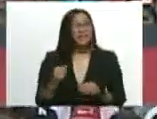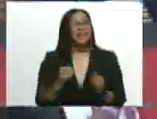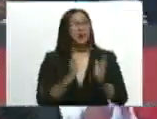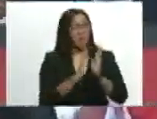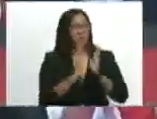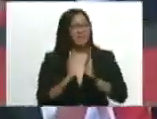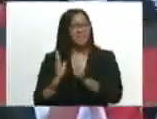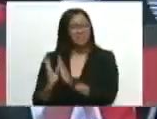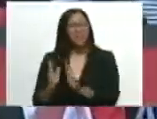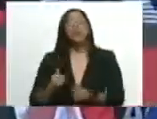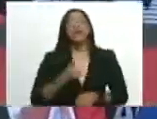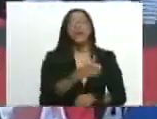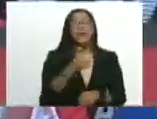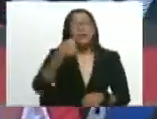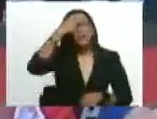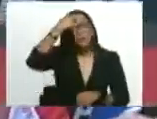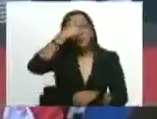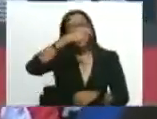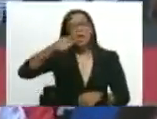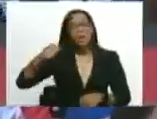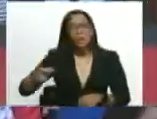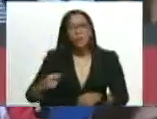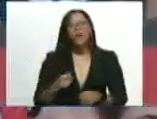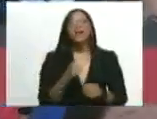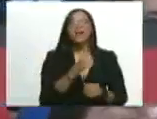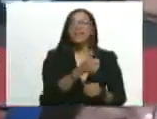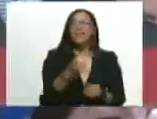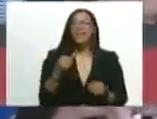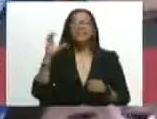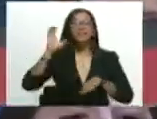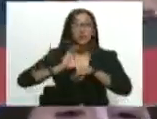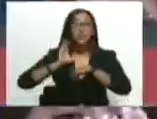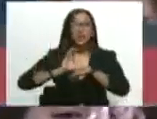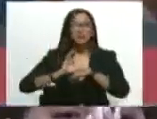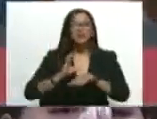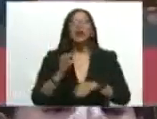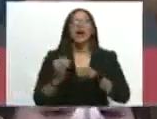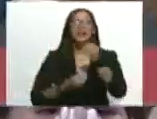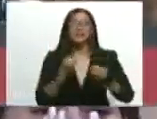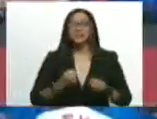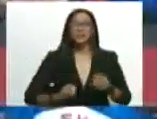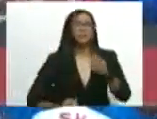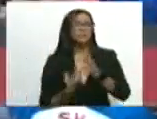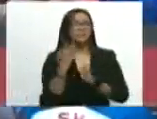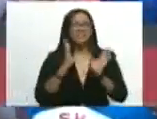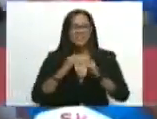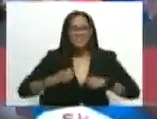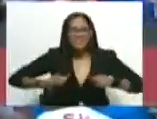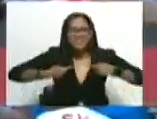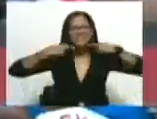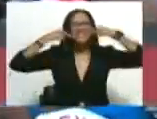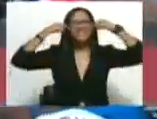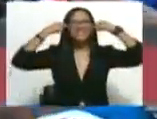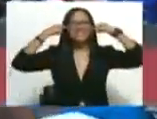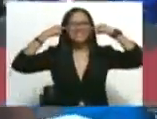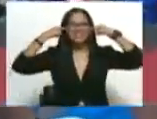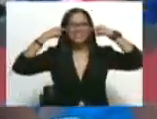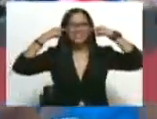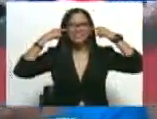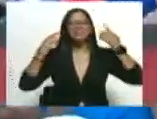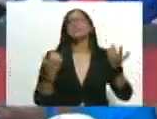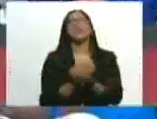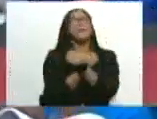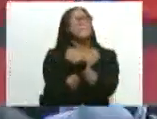en cada pueblo en cada ciudad ha sido una explosión de sonrisa una explosión de amor